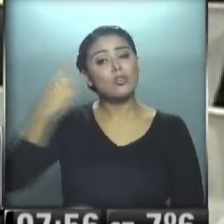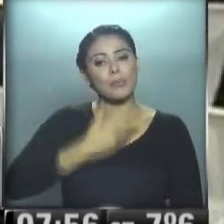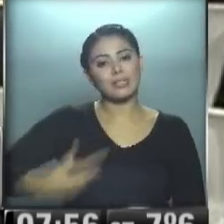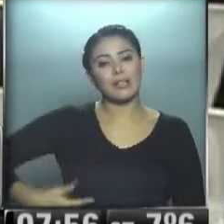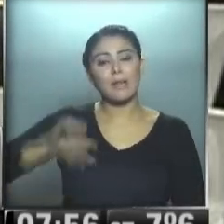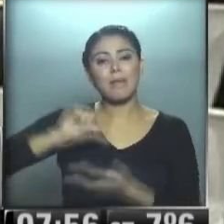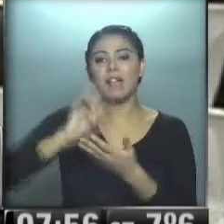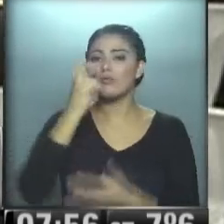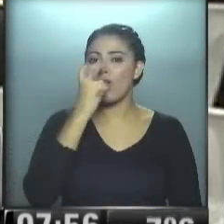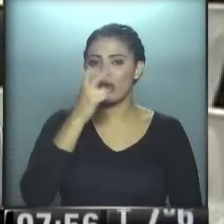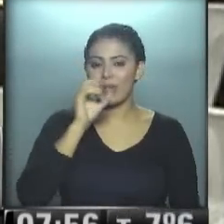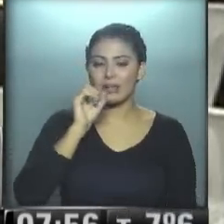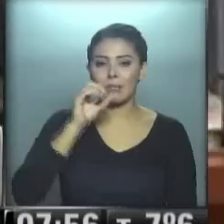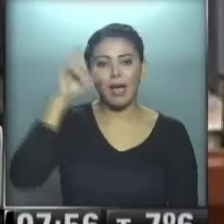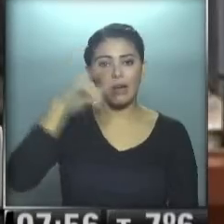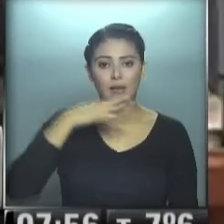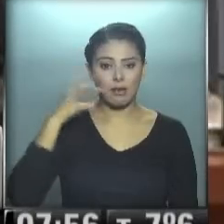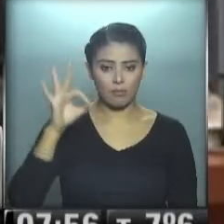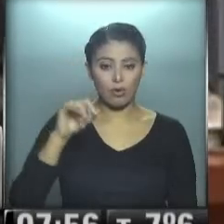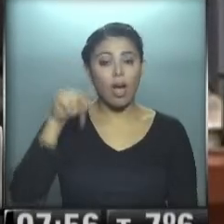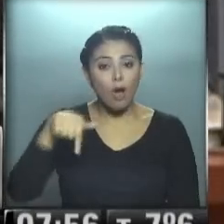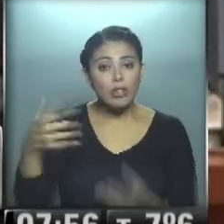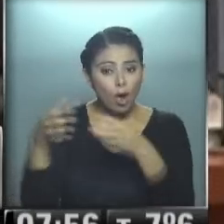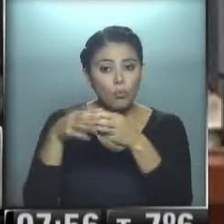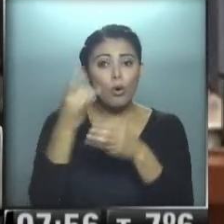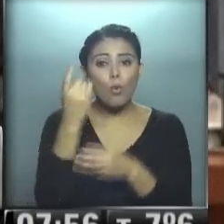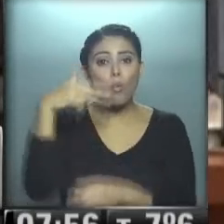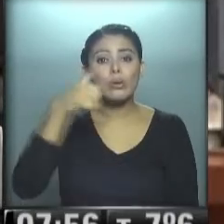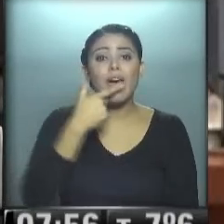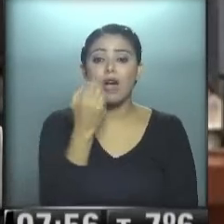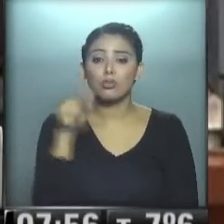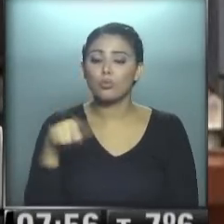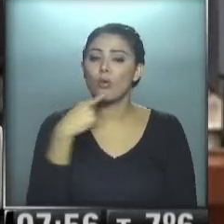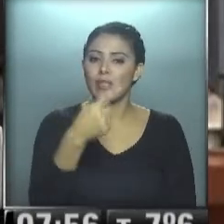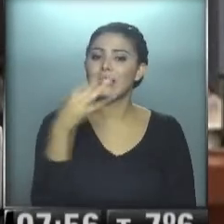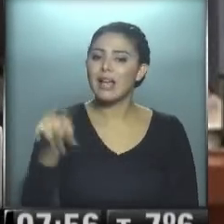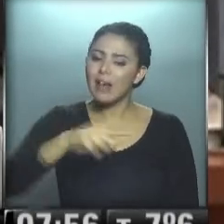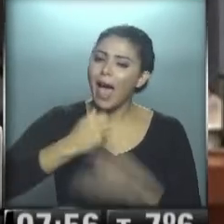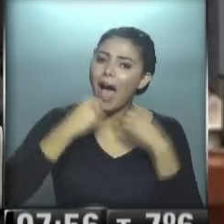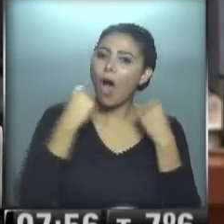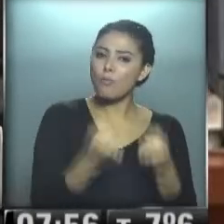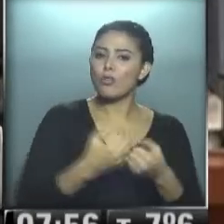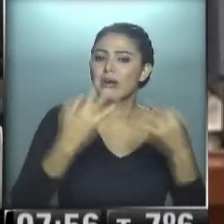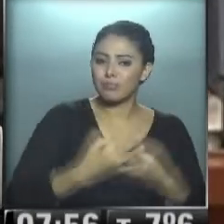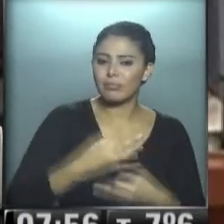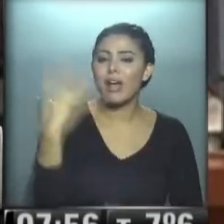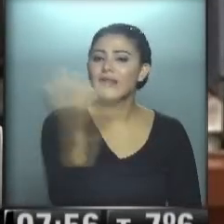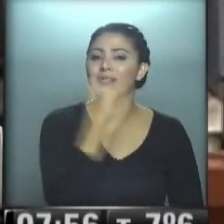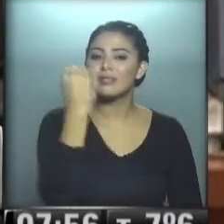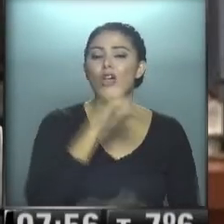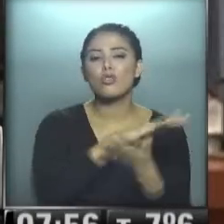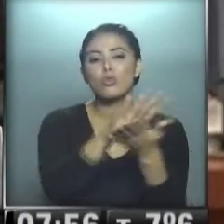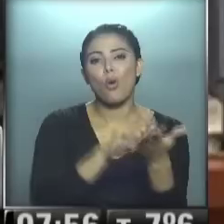Bolivia Evo Morales en este caso la unasur puntualmente manifestó su pleno respaldo al logro de una